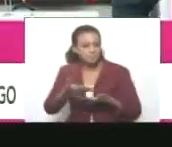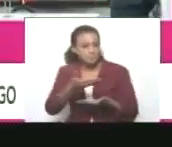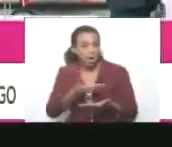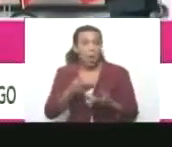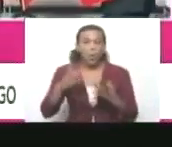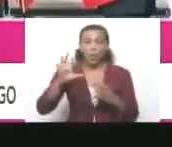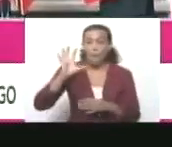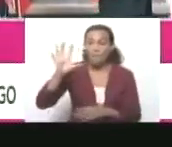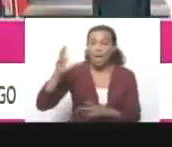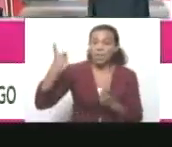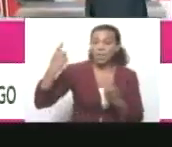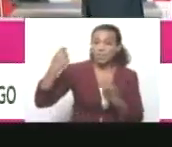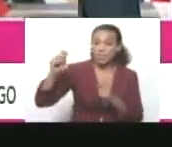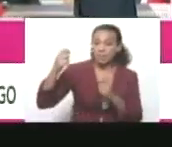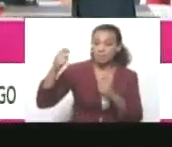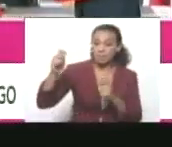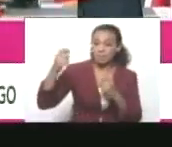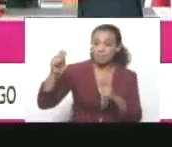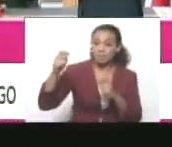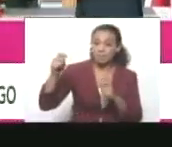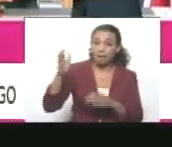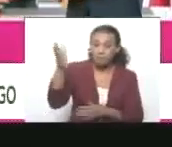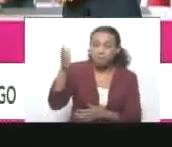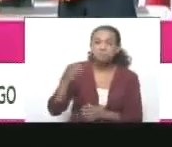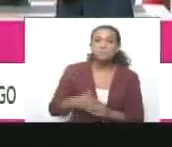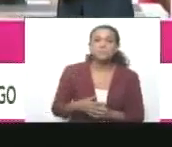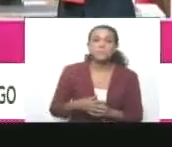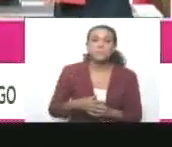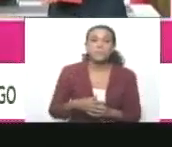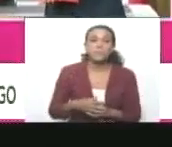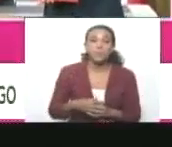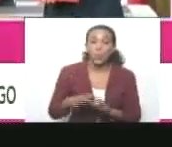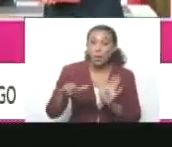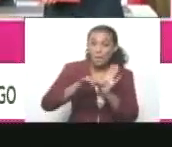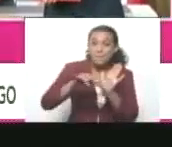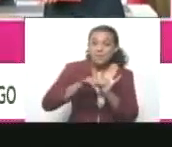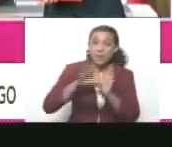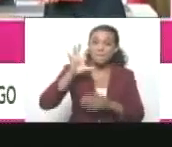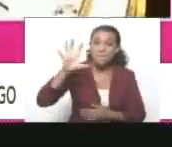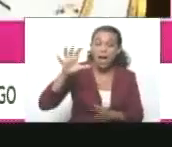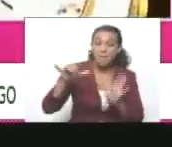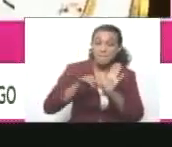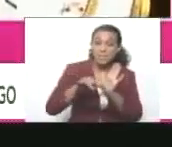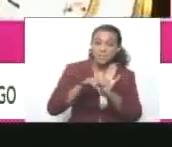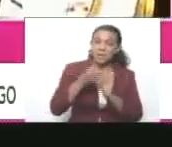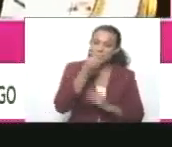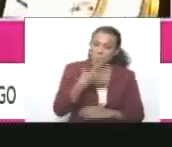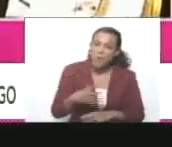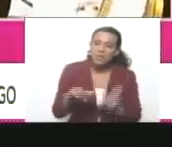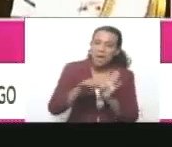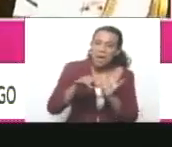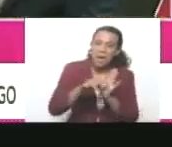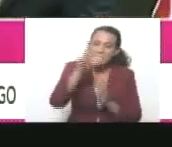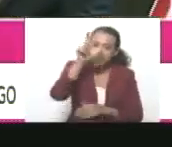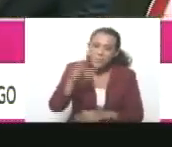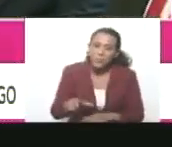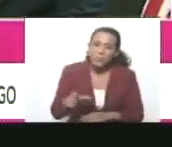y Tobago, nuestra vecina, buena vecina,